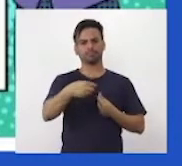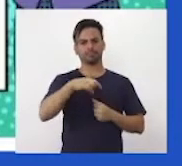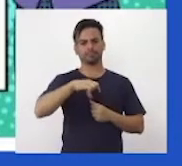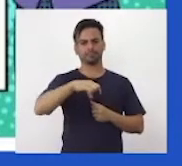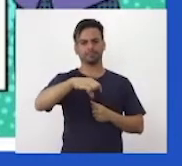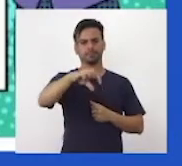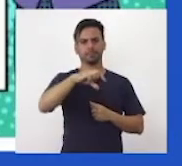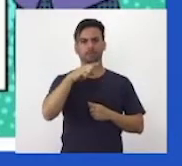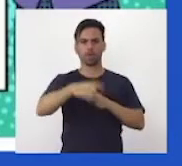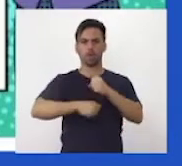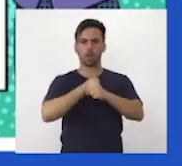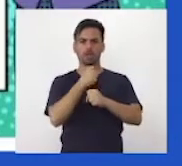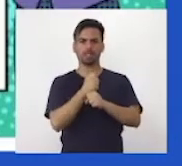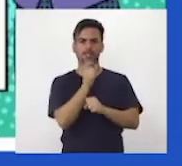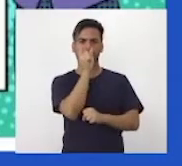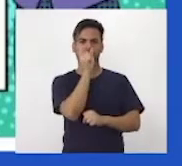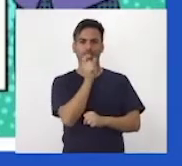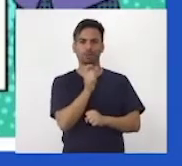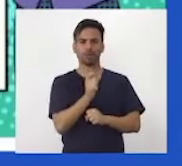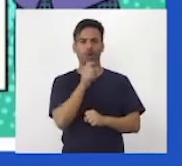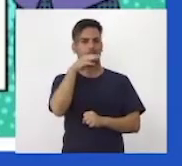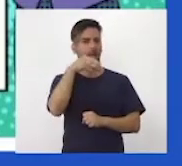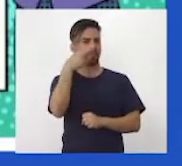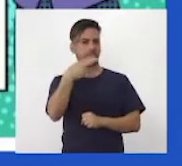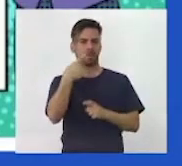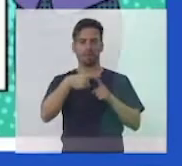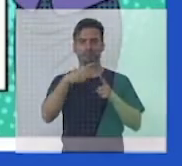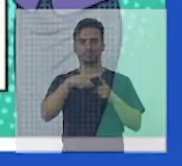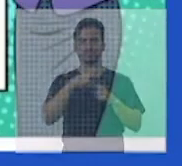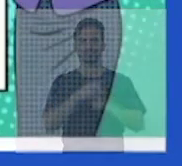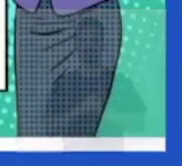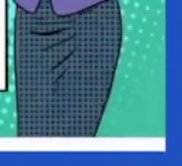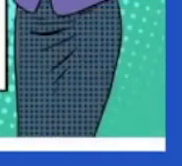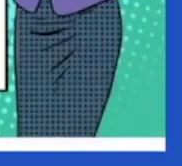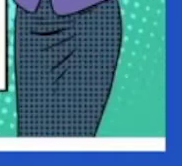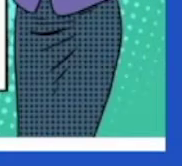el lenguaje de las variables?